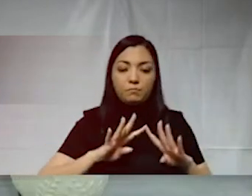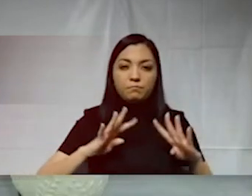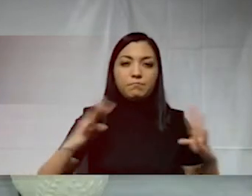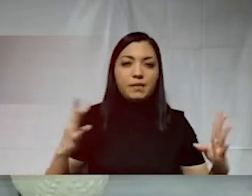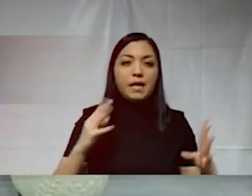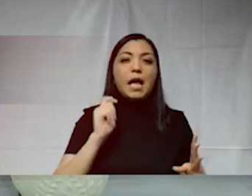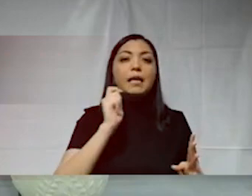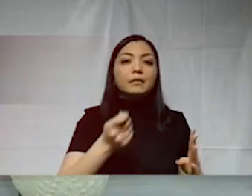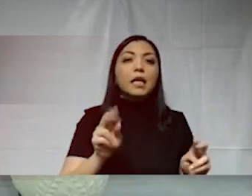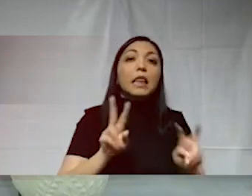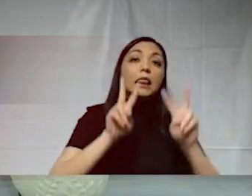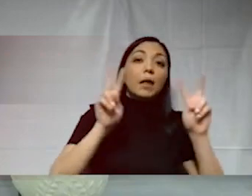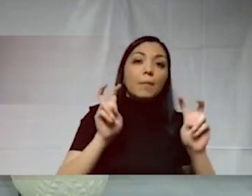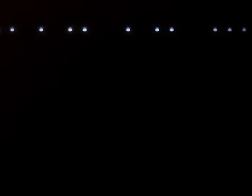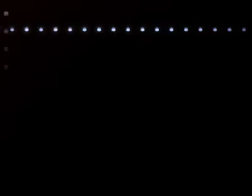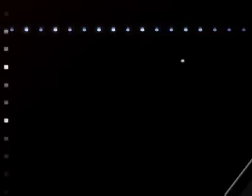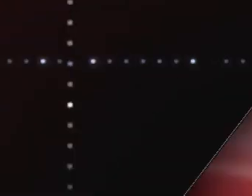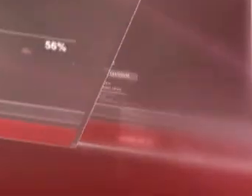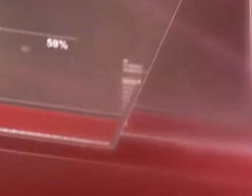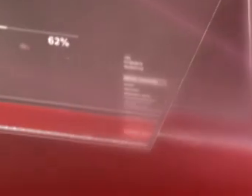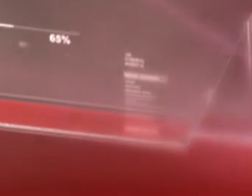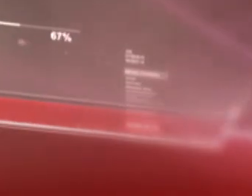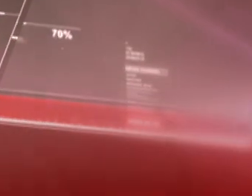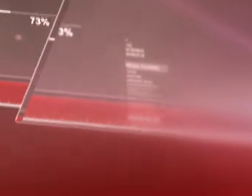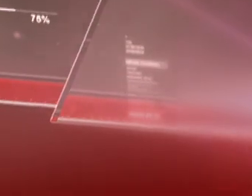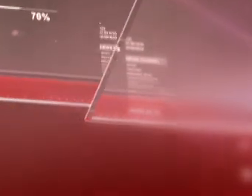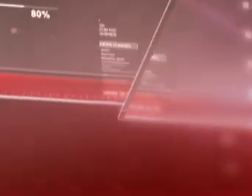44 Elizabeth Ortiz